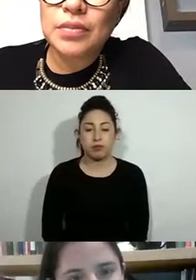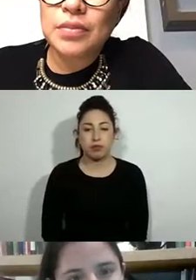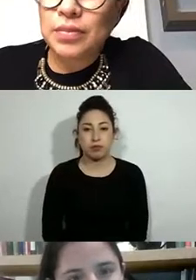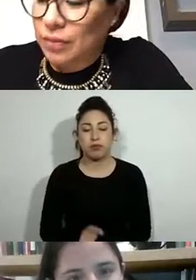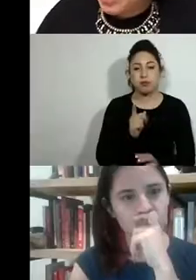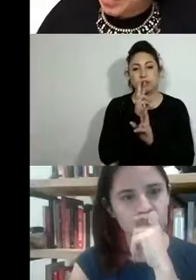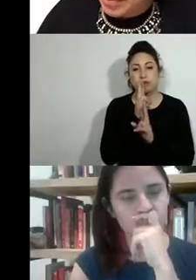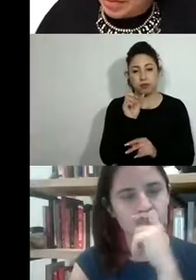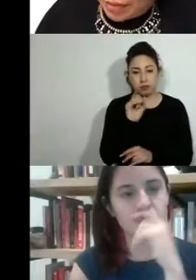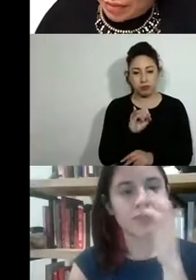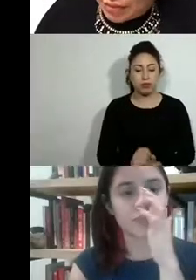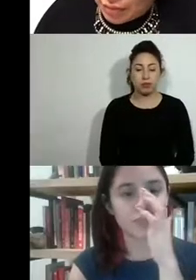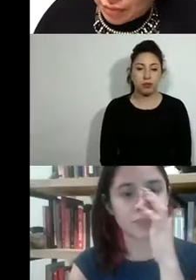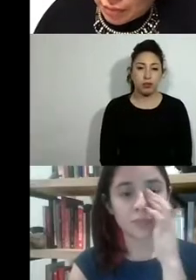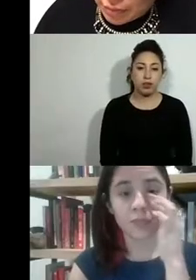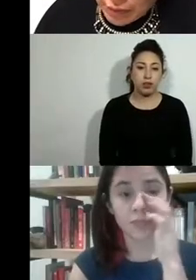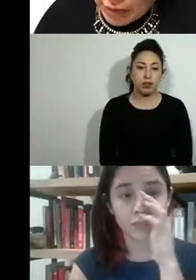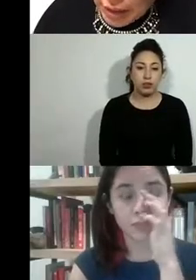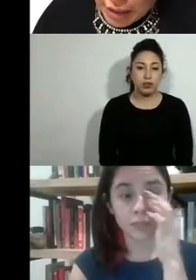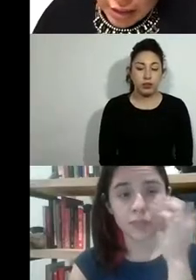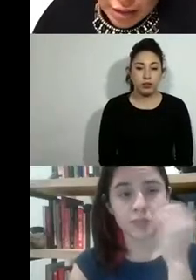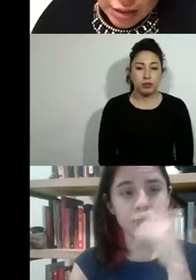A favor, diputada.